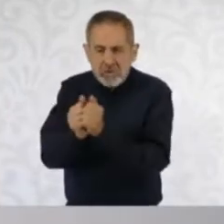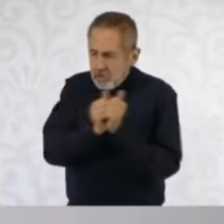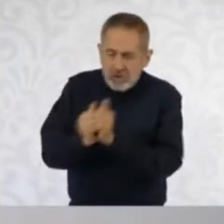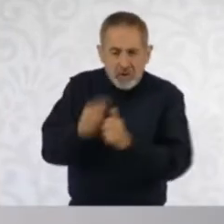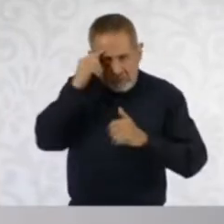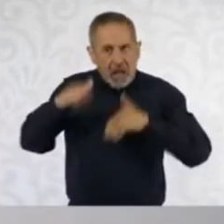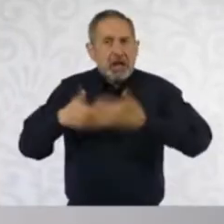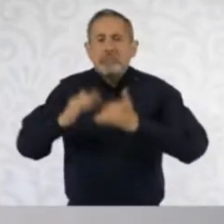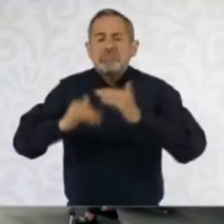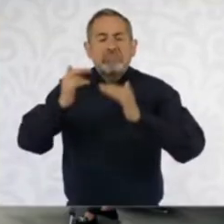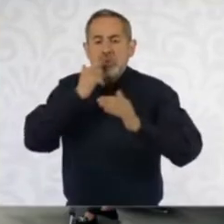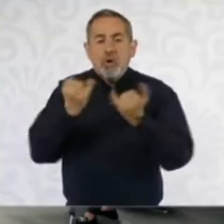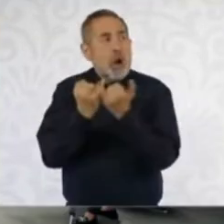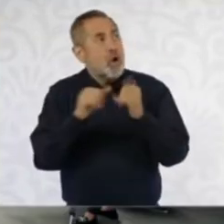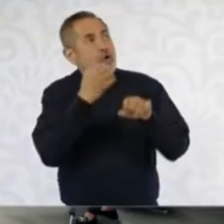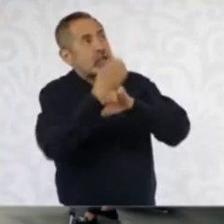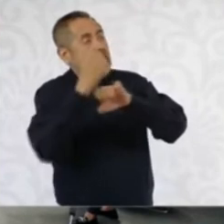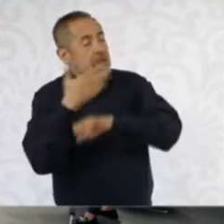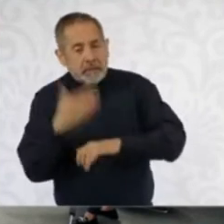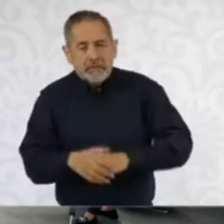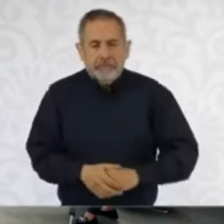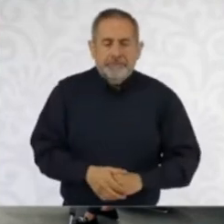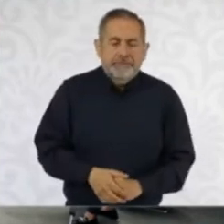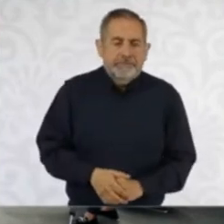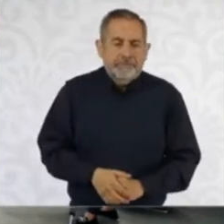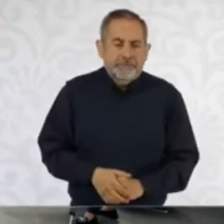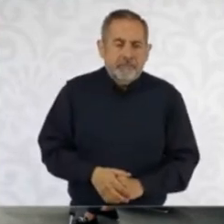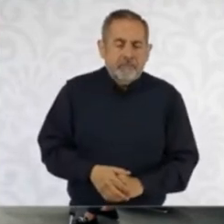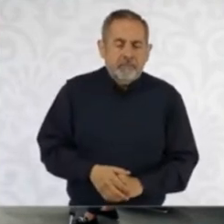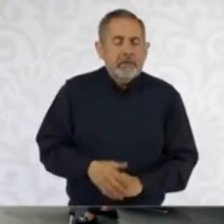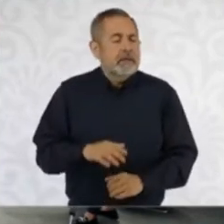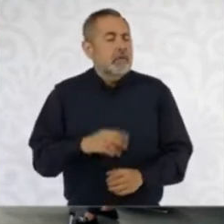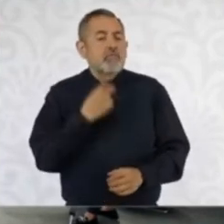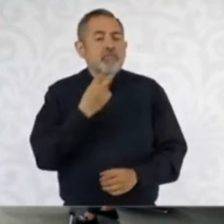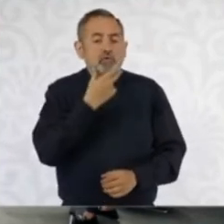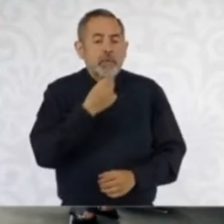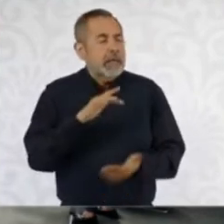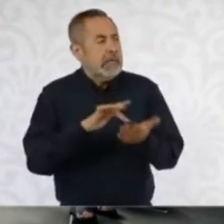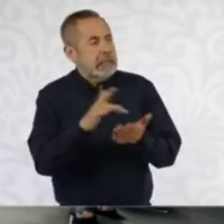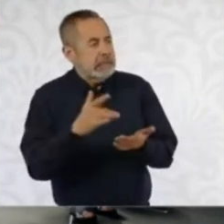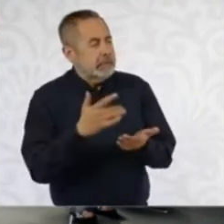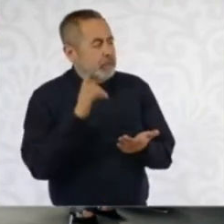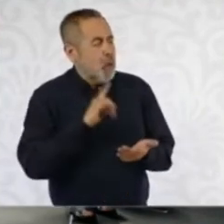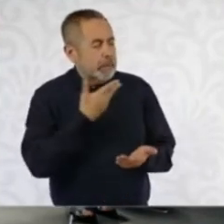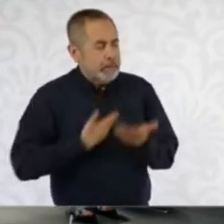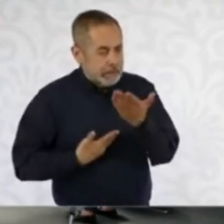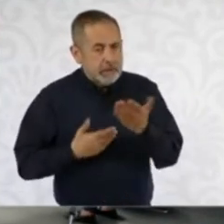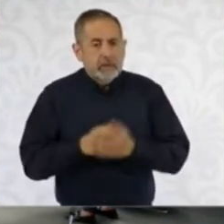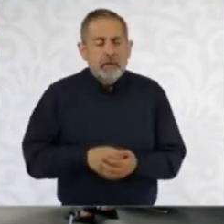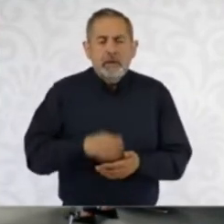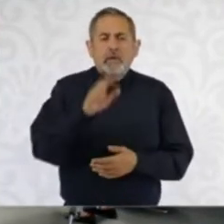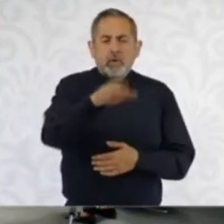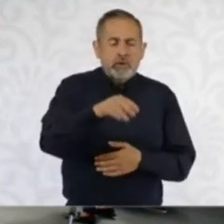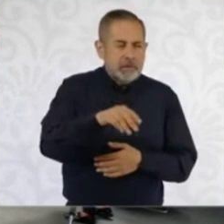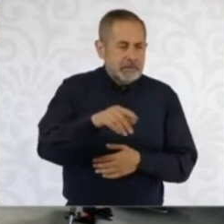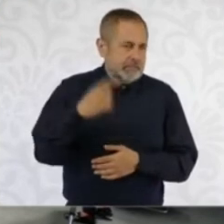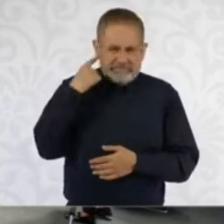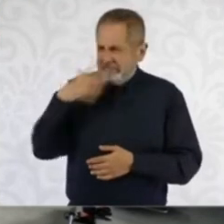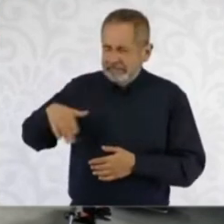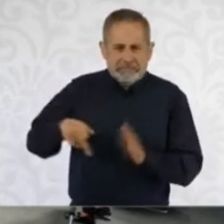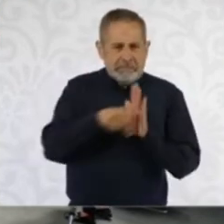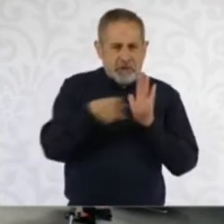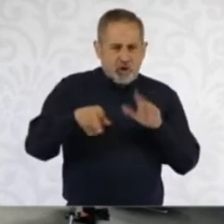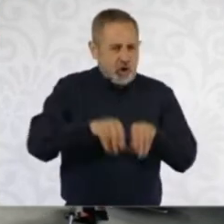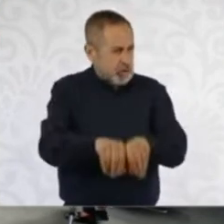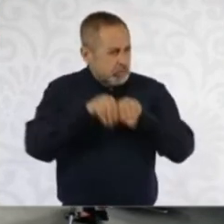República. Gracias, Presidente. Y en el último tema, aprovechando ahorita que se sacó el tema de que en Financial Times la reconoce a usted,